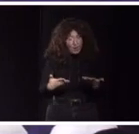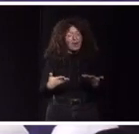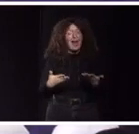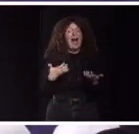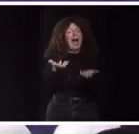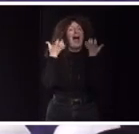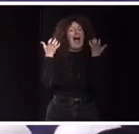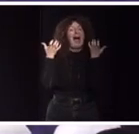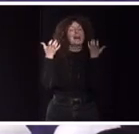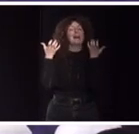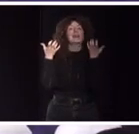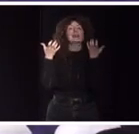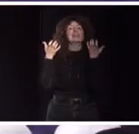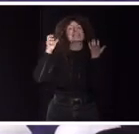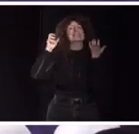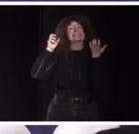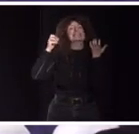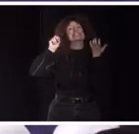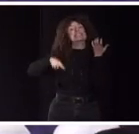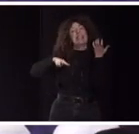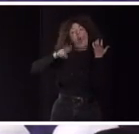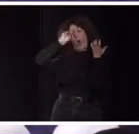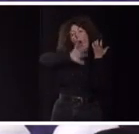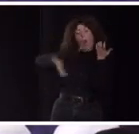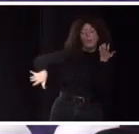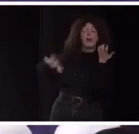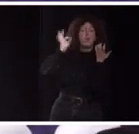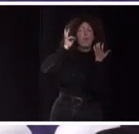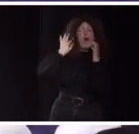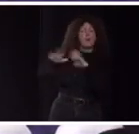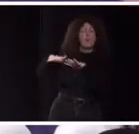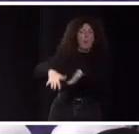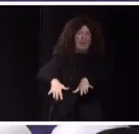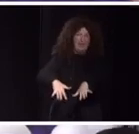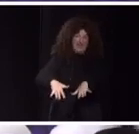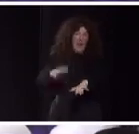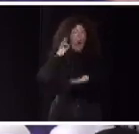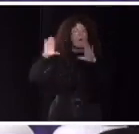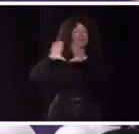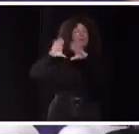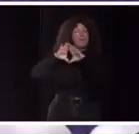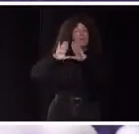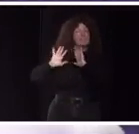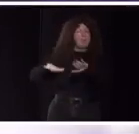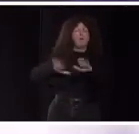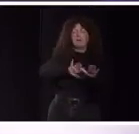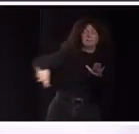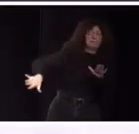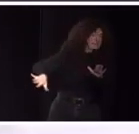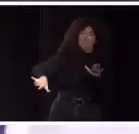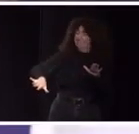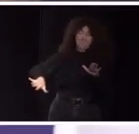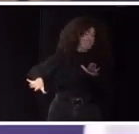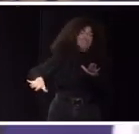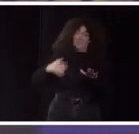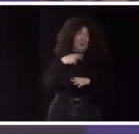ganar sin la movilización de las mujeres y particularmente sin la movilización de las feministas.